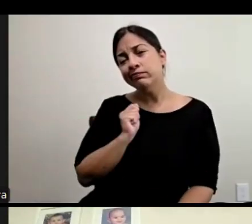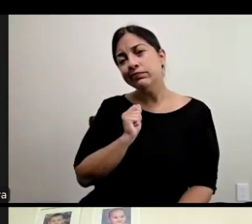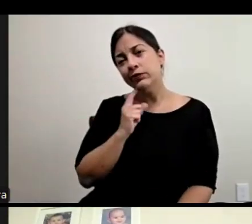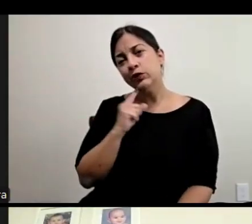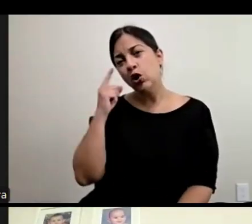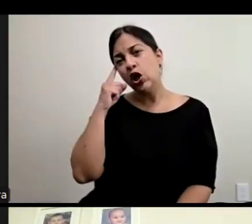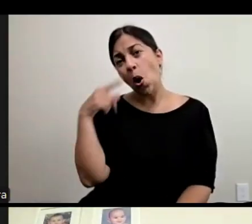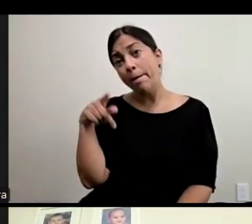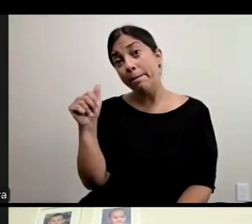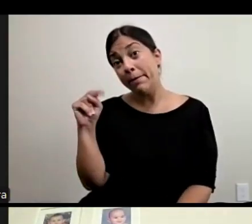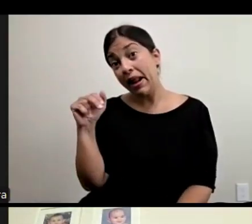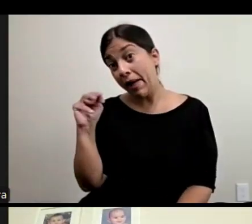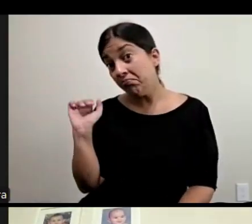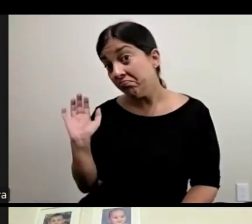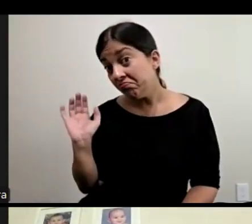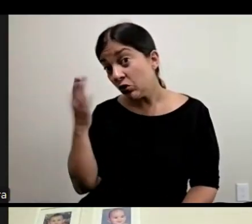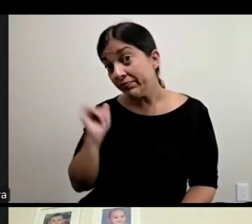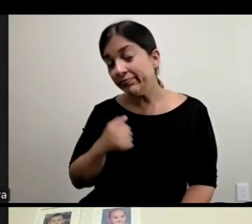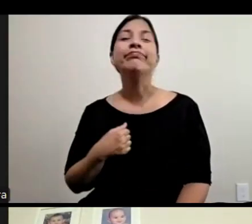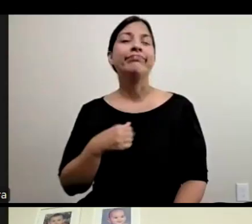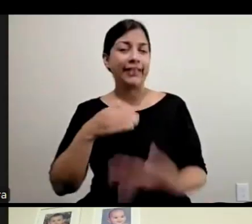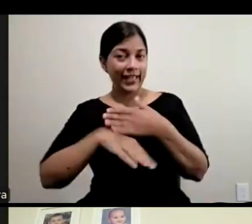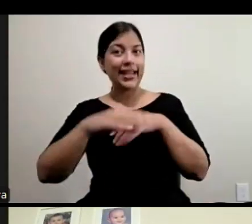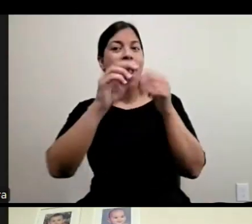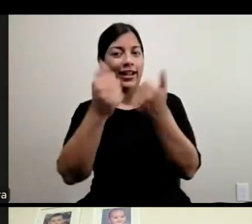Panamá, no sé. Pues vaya a artefusión.org y vote allá.